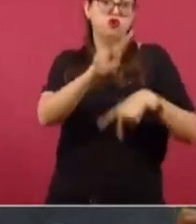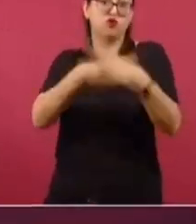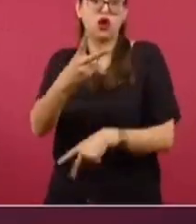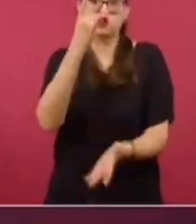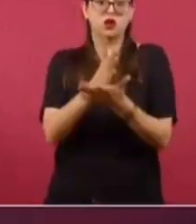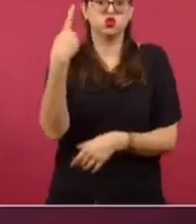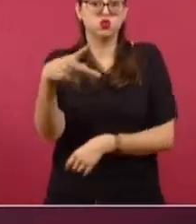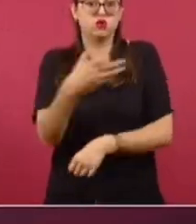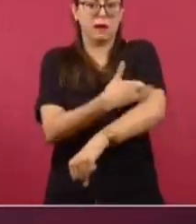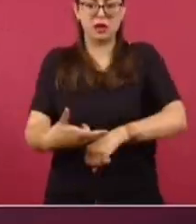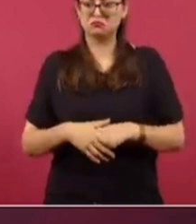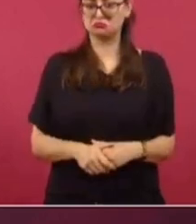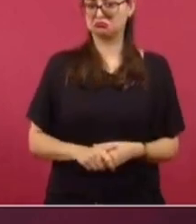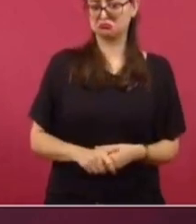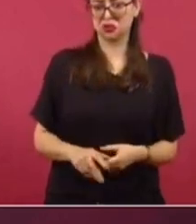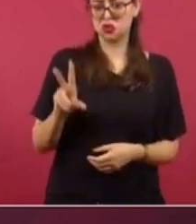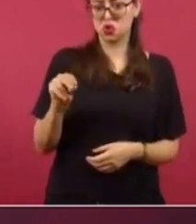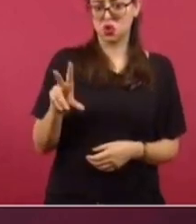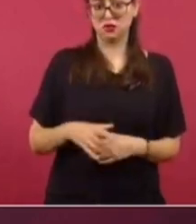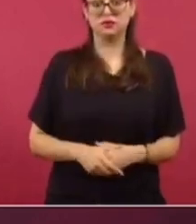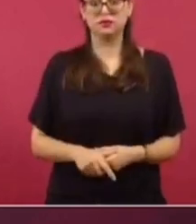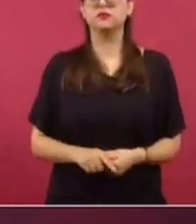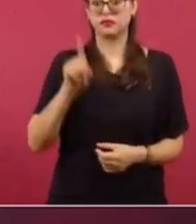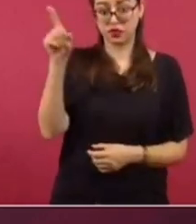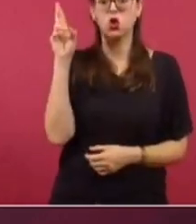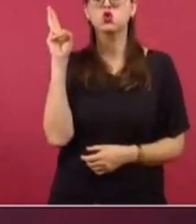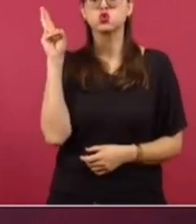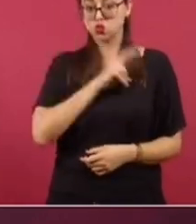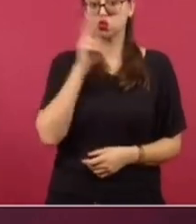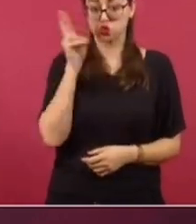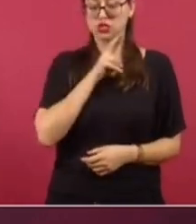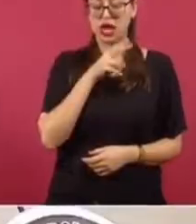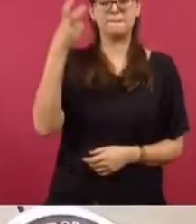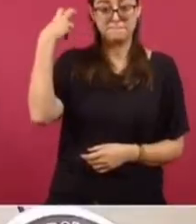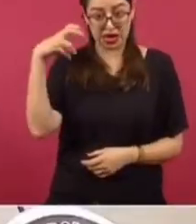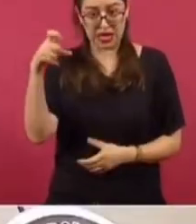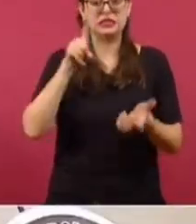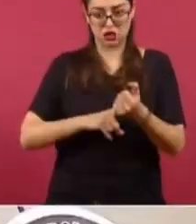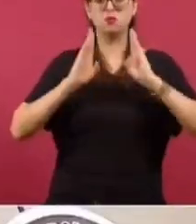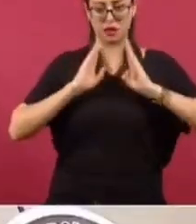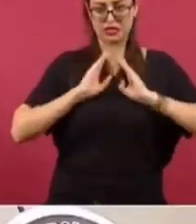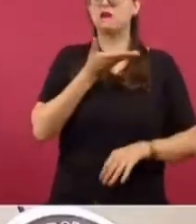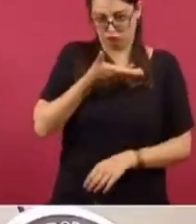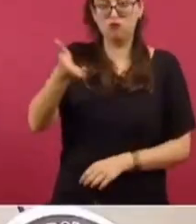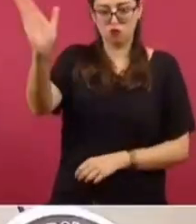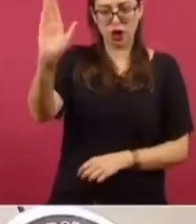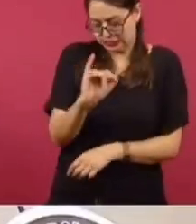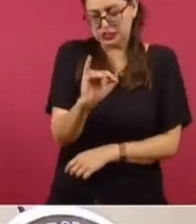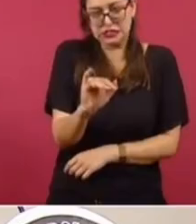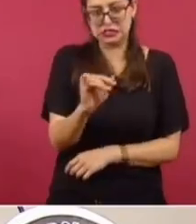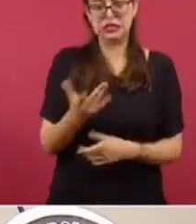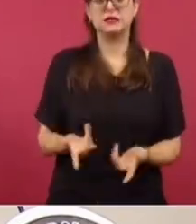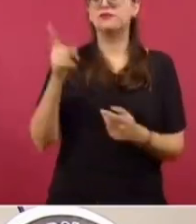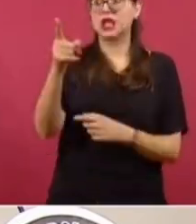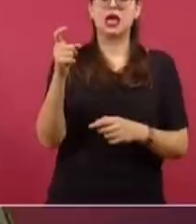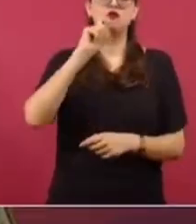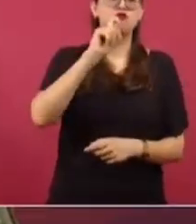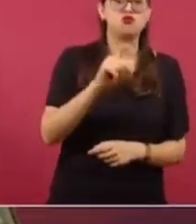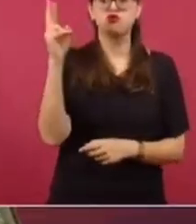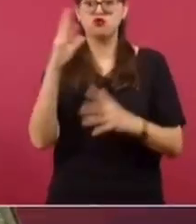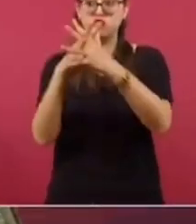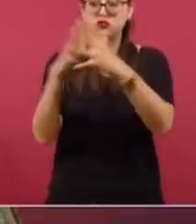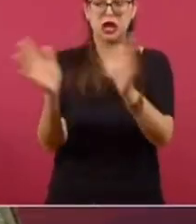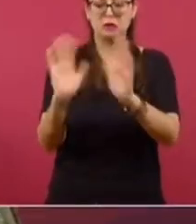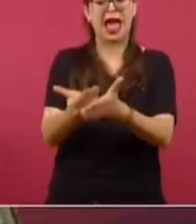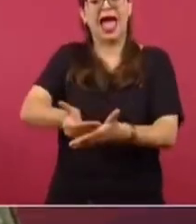acompañantes. No, desde ningún viaje. El que mencionaron de Rusia, sí, fue efectivos de personal militar. Participamos antes de la guerra con nuestras bandas de